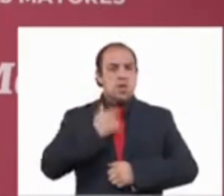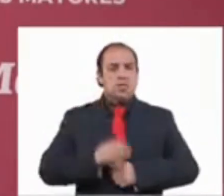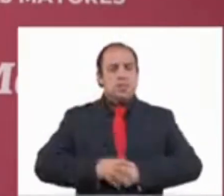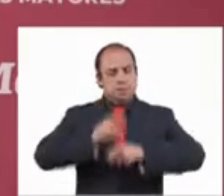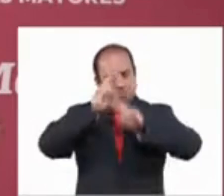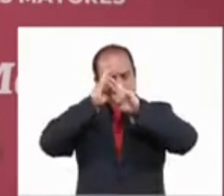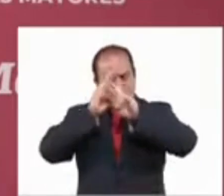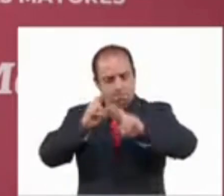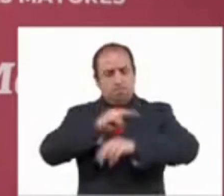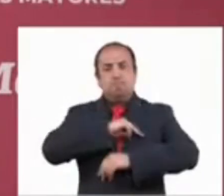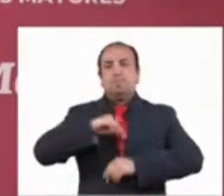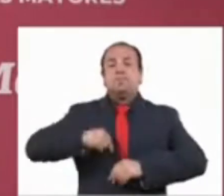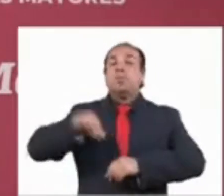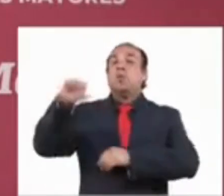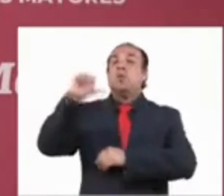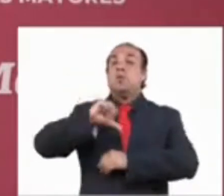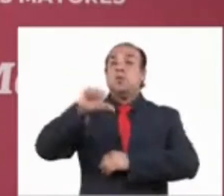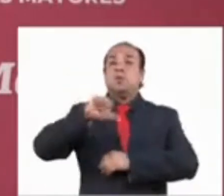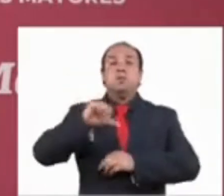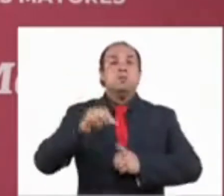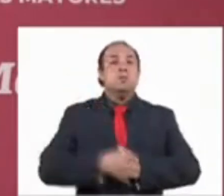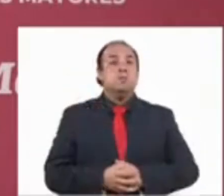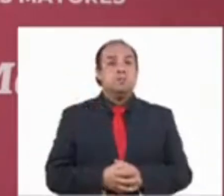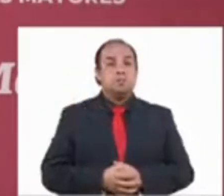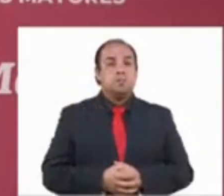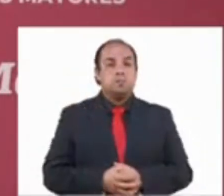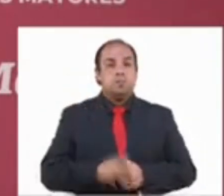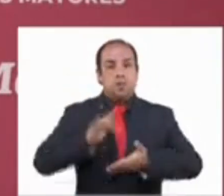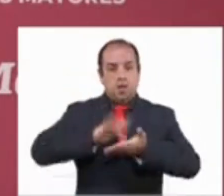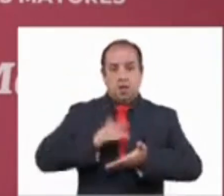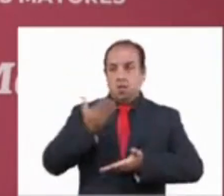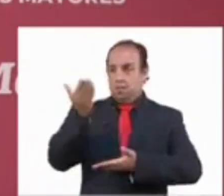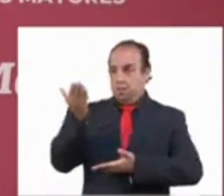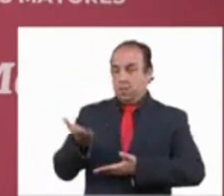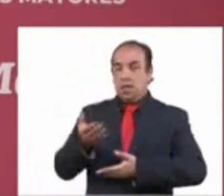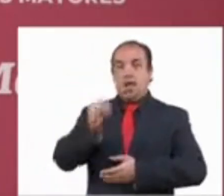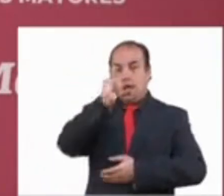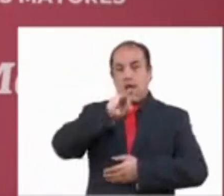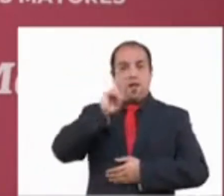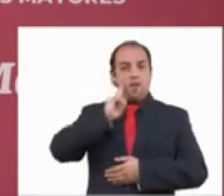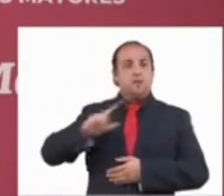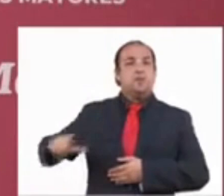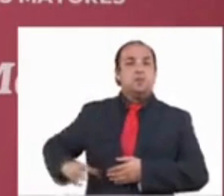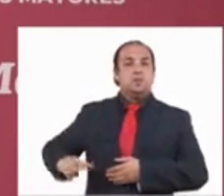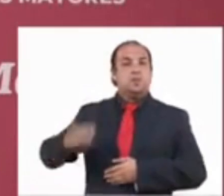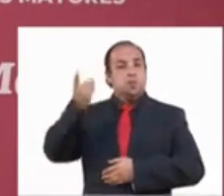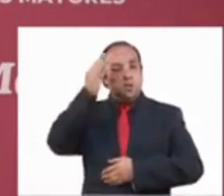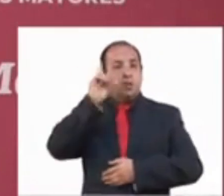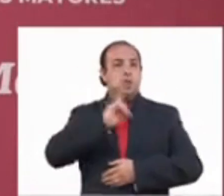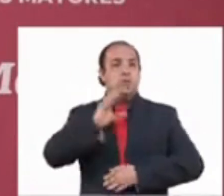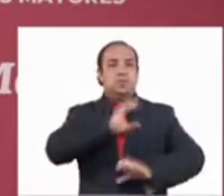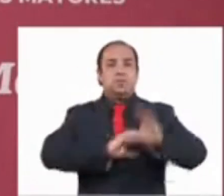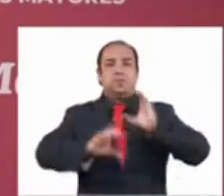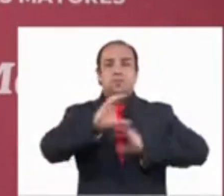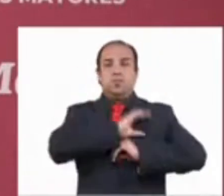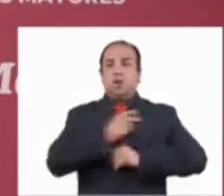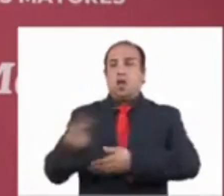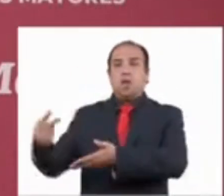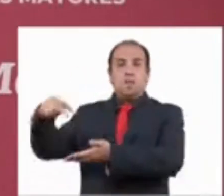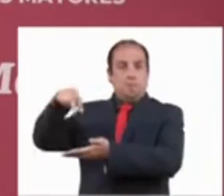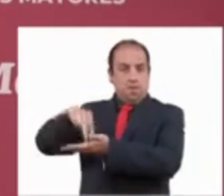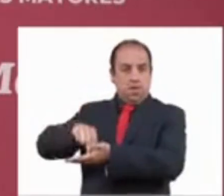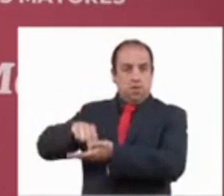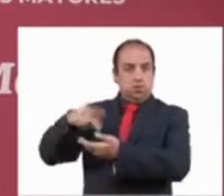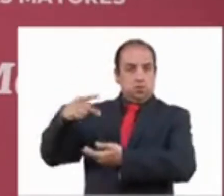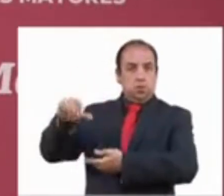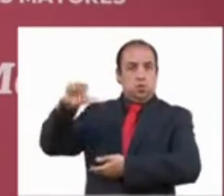reconocimiento. Y yo el día de hoy le agradezco mucho a la jefa de gobierno, a la doctora Claudia Sheinbaum, su presencia